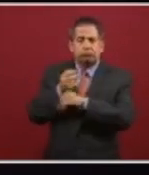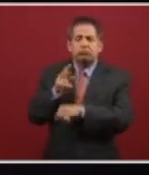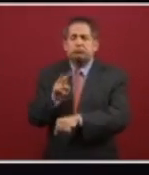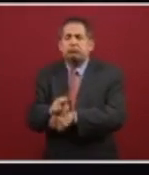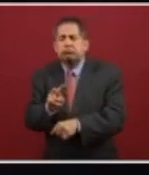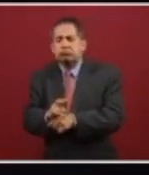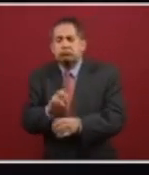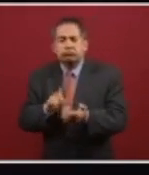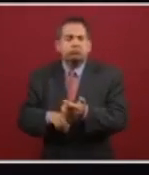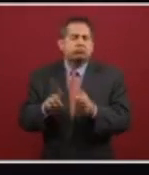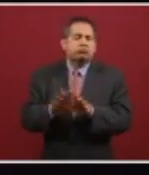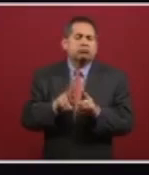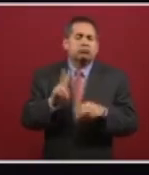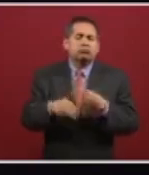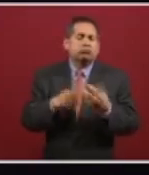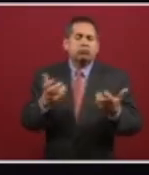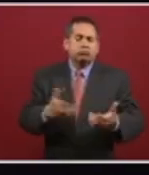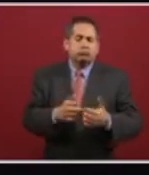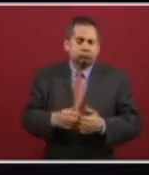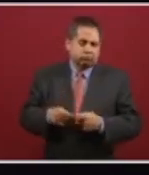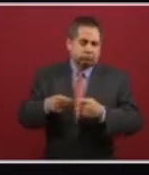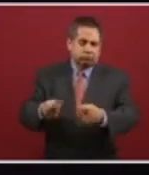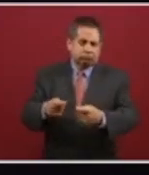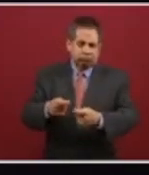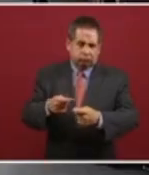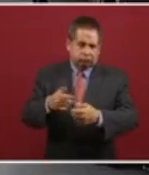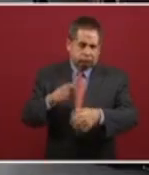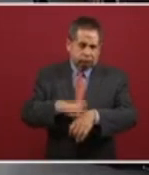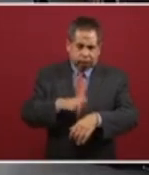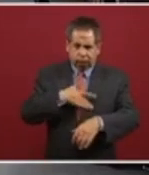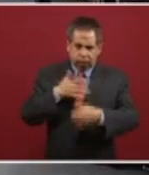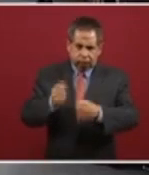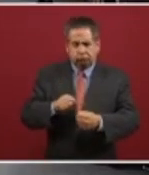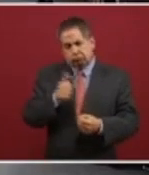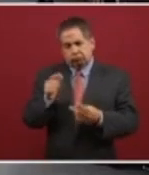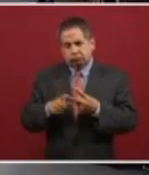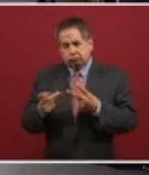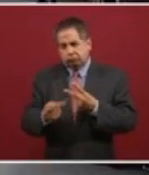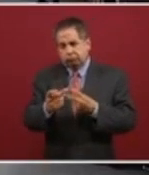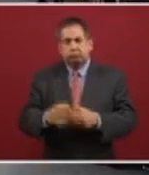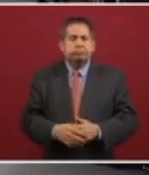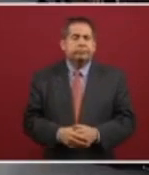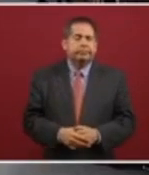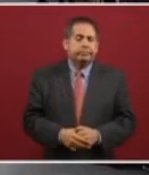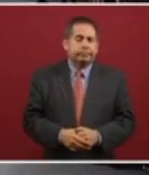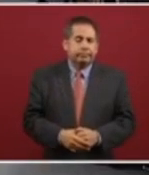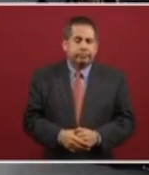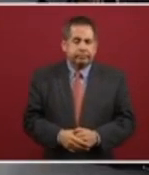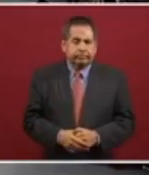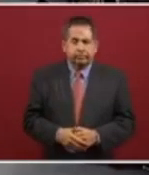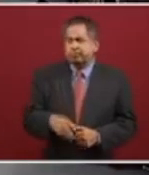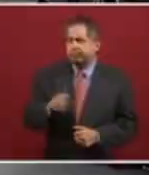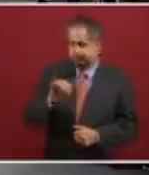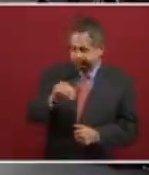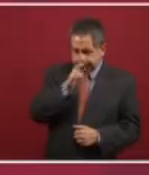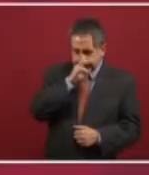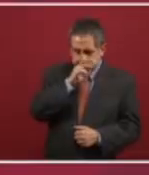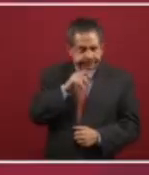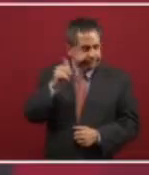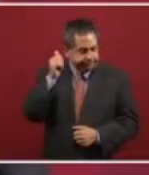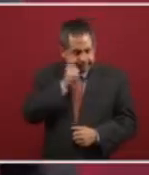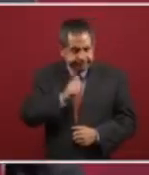pues cómo es que se va a dar esta garantía. Y ahorita le hago otra pregunta. Sí, va a haber acompañamiento